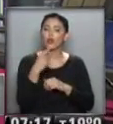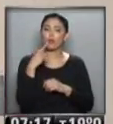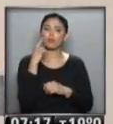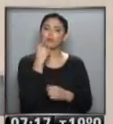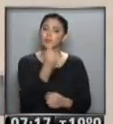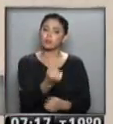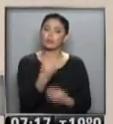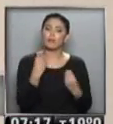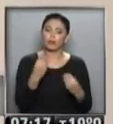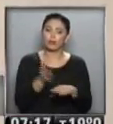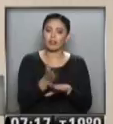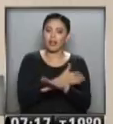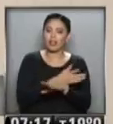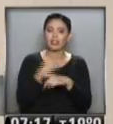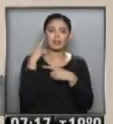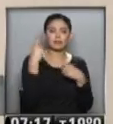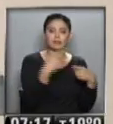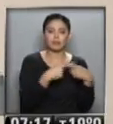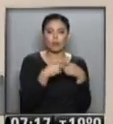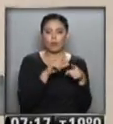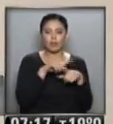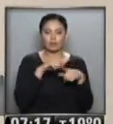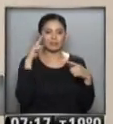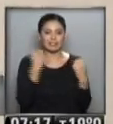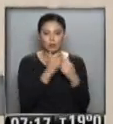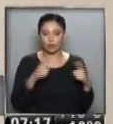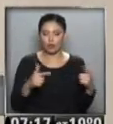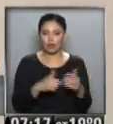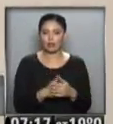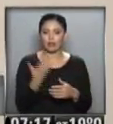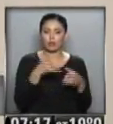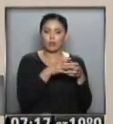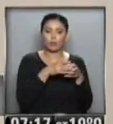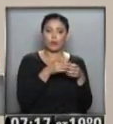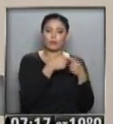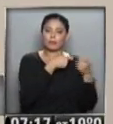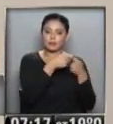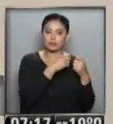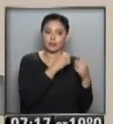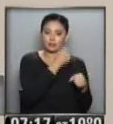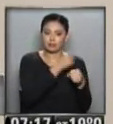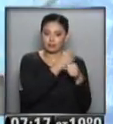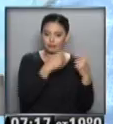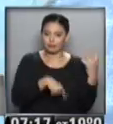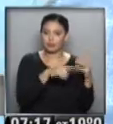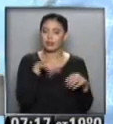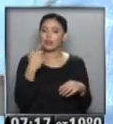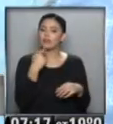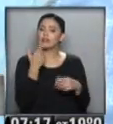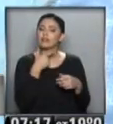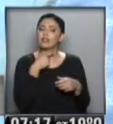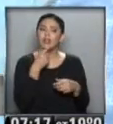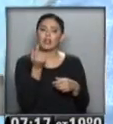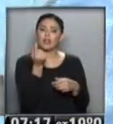el fracaso de las negociaciones mantenidas en la tarde del lunes con las cámaras empresarias del transporte del Ministerio de Trabajo. Las patronales niegan un